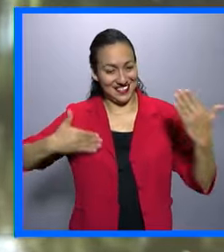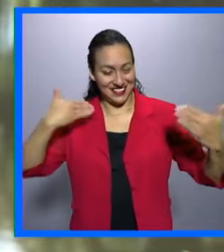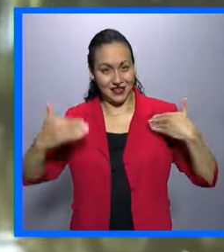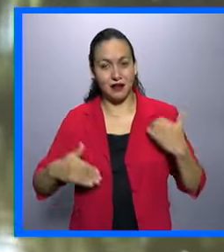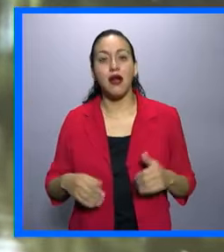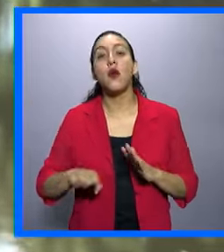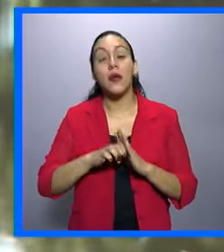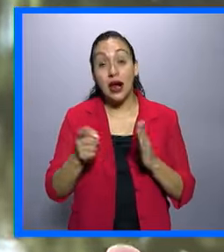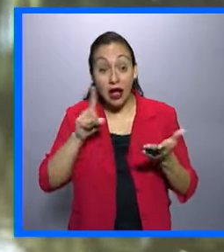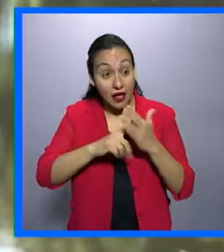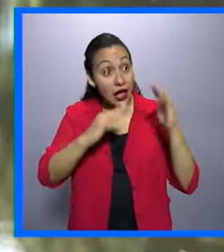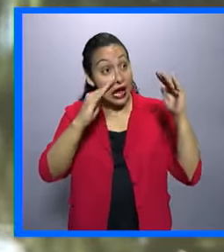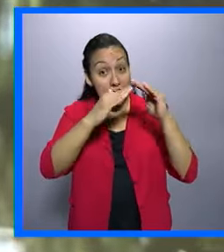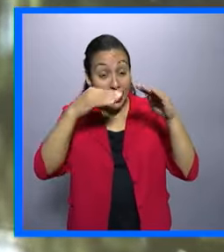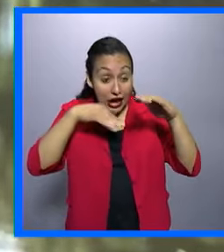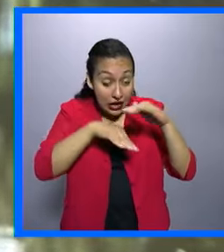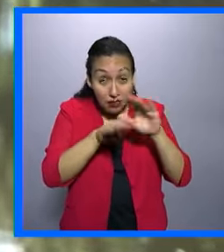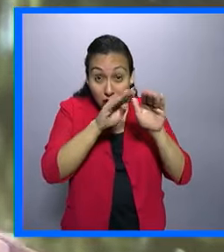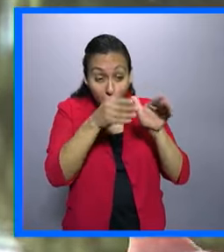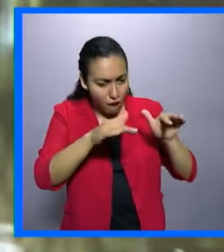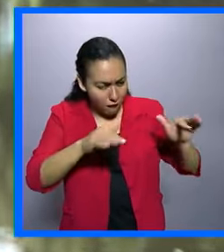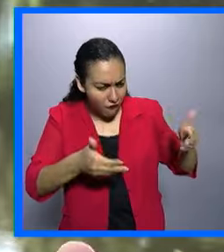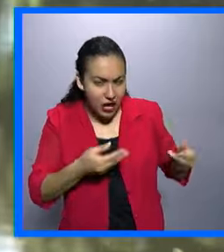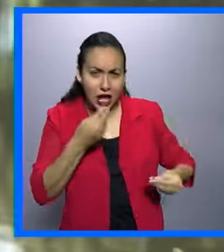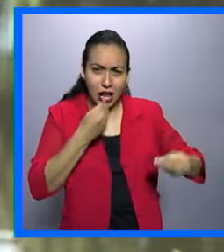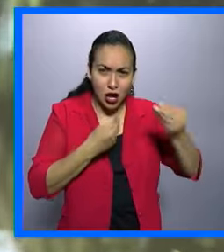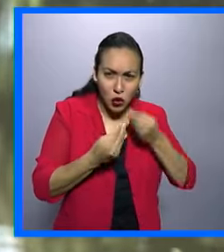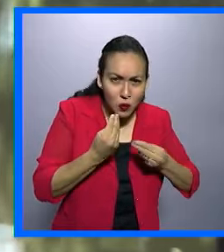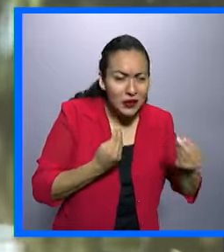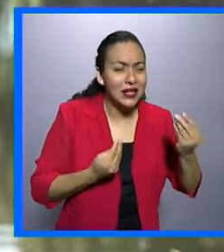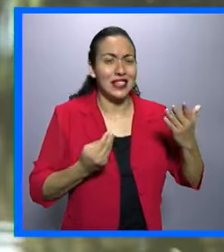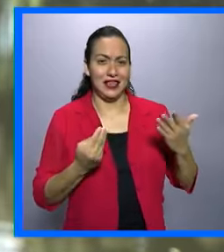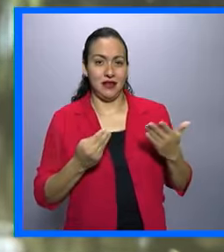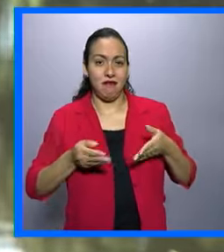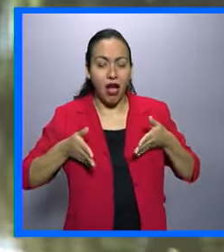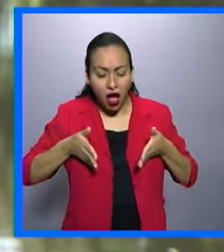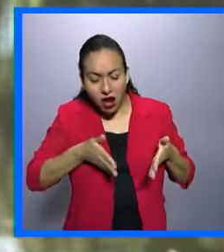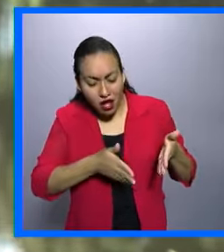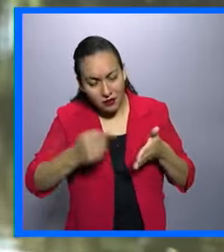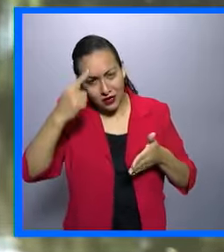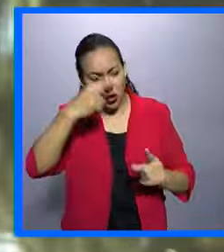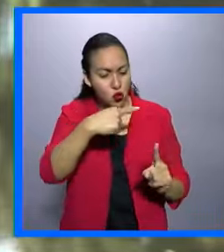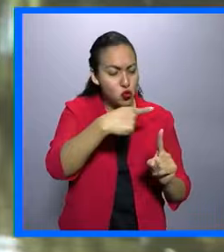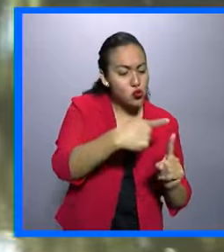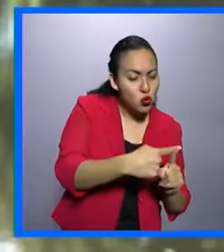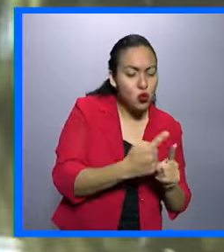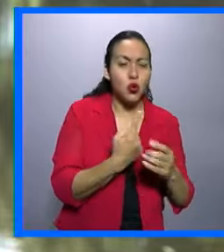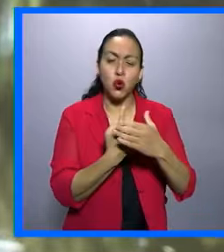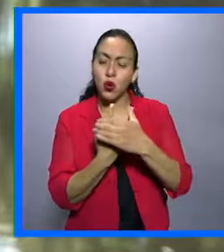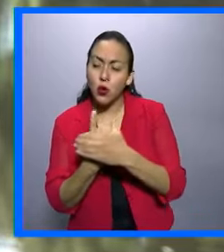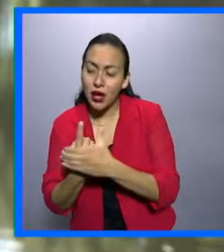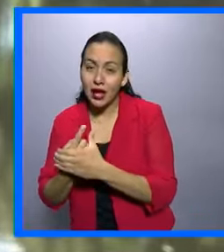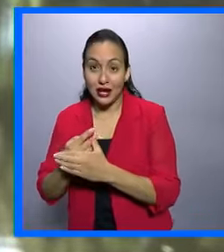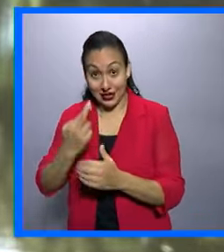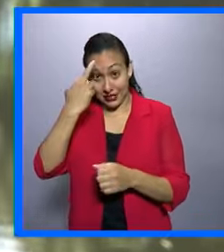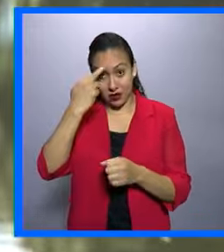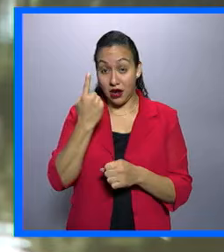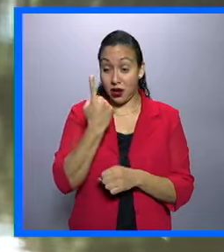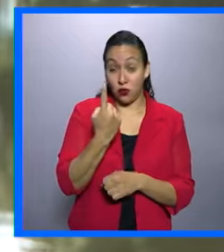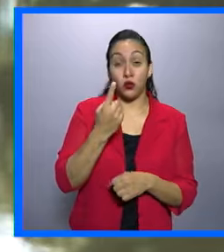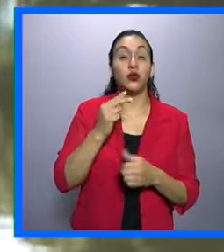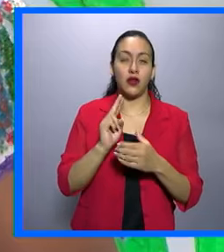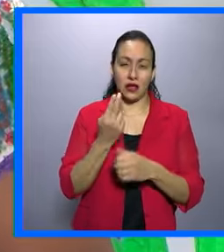al interior, la recepción de las ánimas, que es la creencia de los habitantes, que llegan el primero los pequeños, el